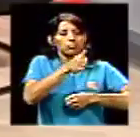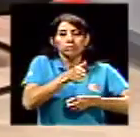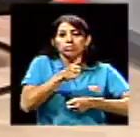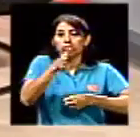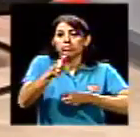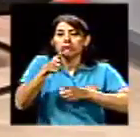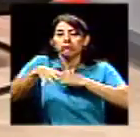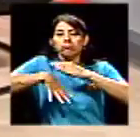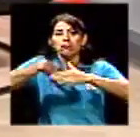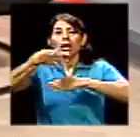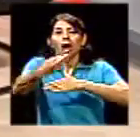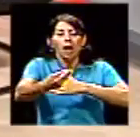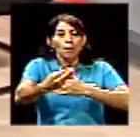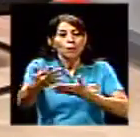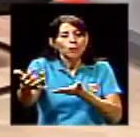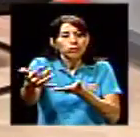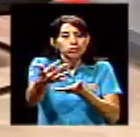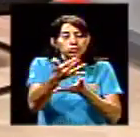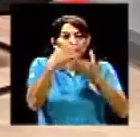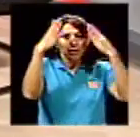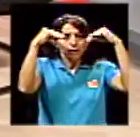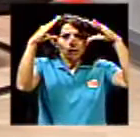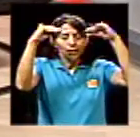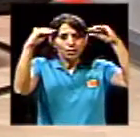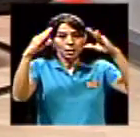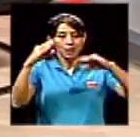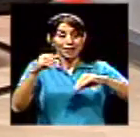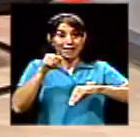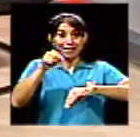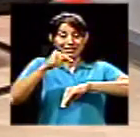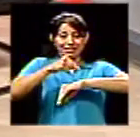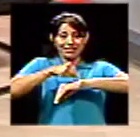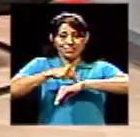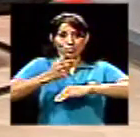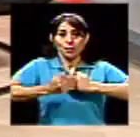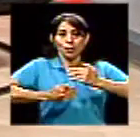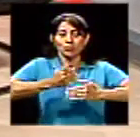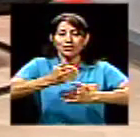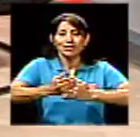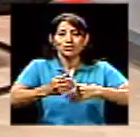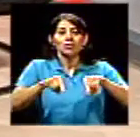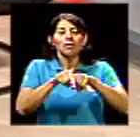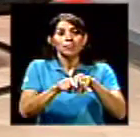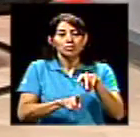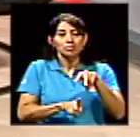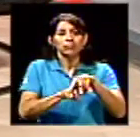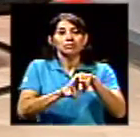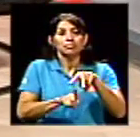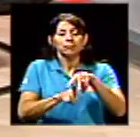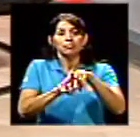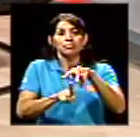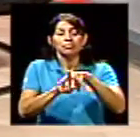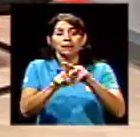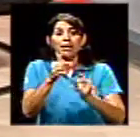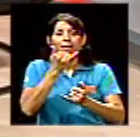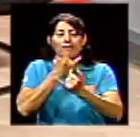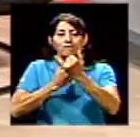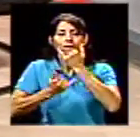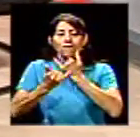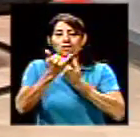Entonces, durante todo ese proceso y en todas las etapas del proceso, se van cometiendo otro tipo de errores, que se llaman errores no muestrales.